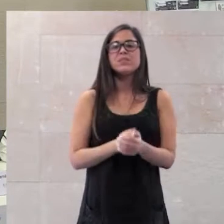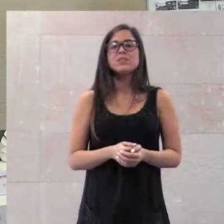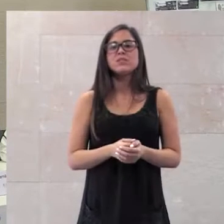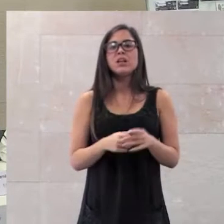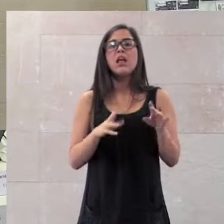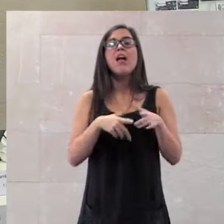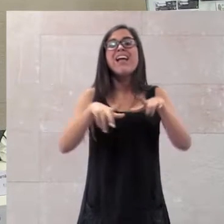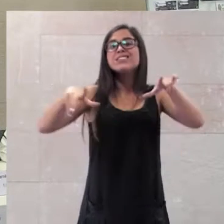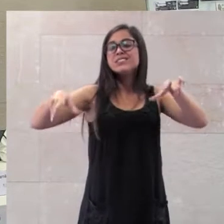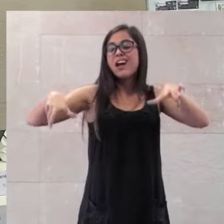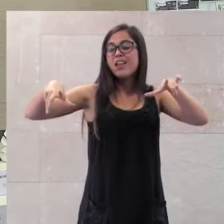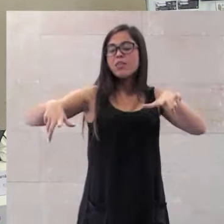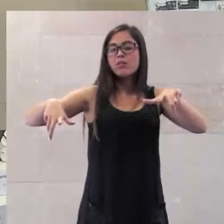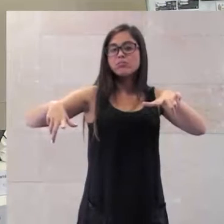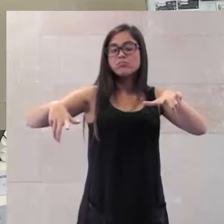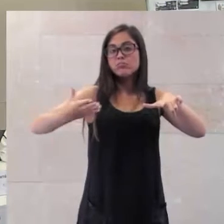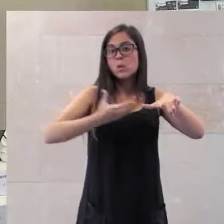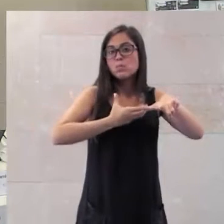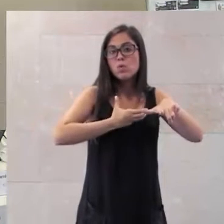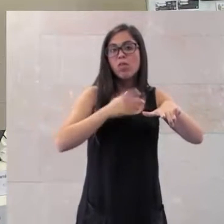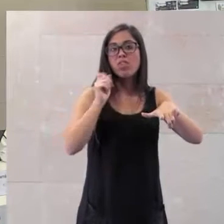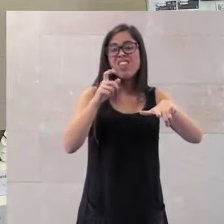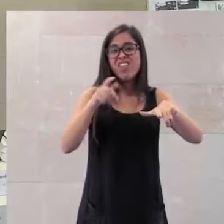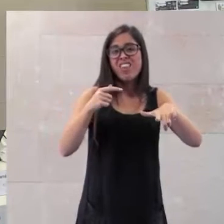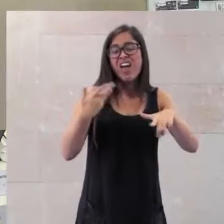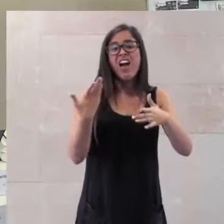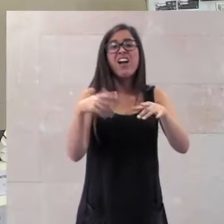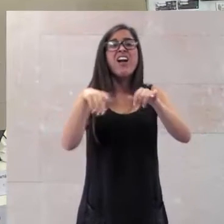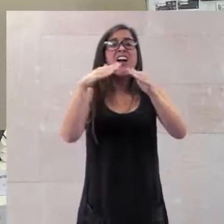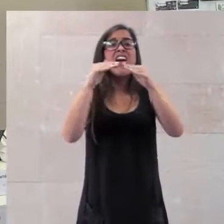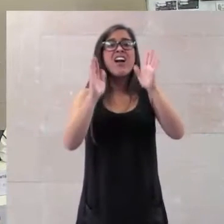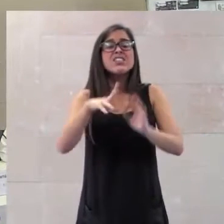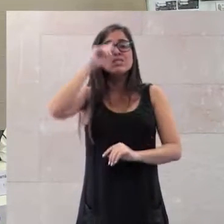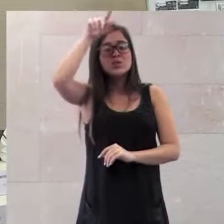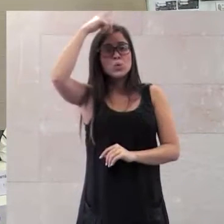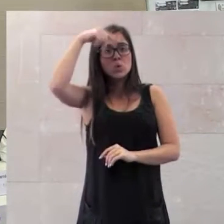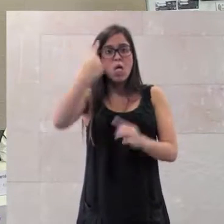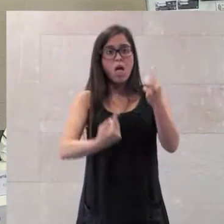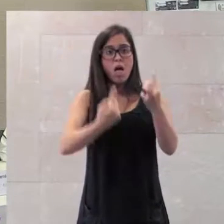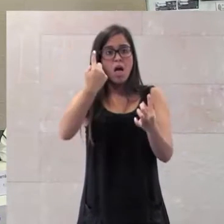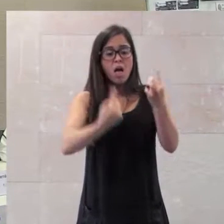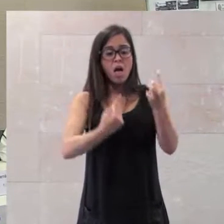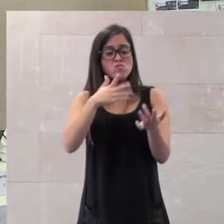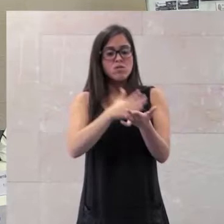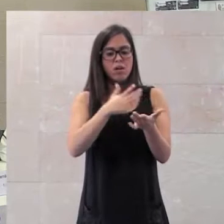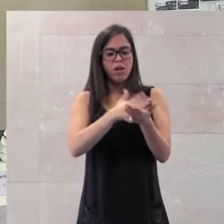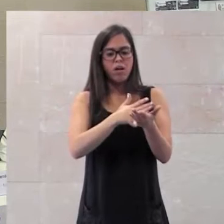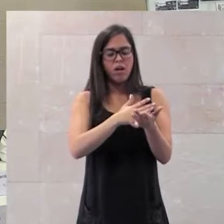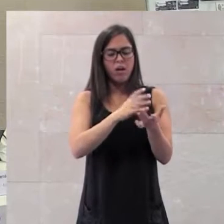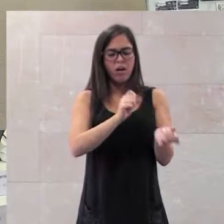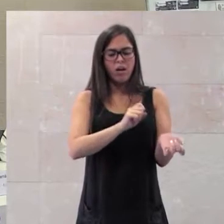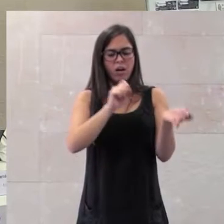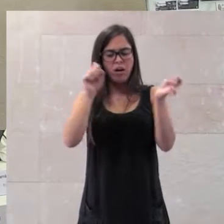son municipales, muchas son casas de cultura y también se suelen, en algunos sitios han llevado las clases y los